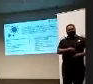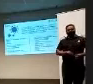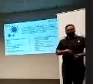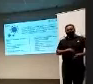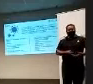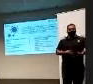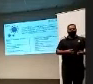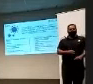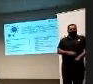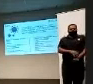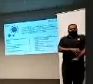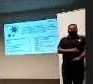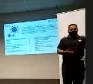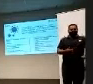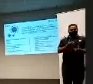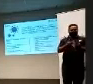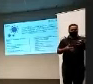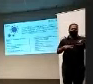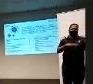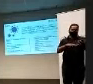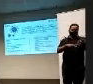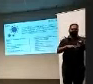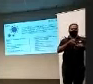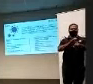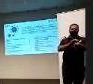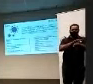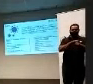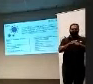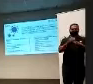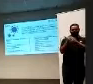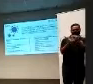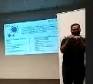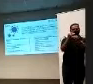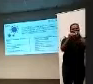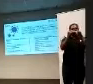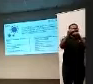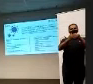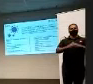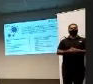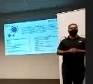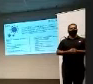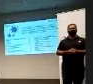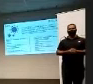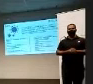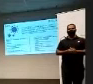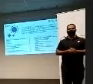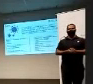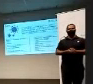escalofrío, pero en menor frecuencia con respecto a estos últimos síntomas mencionados.